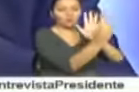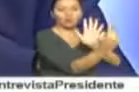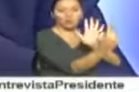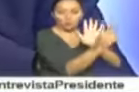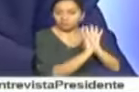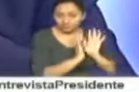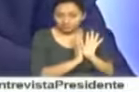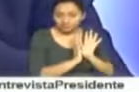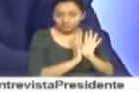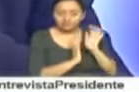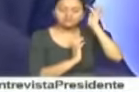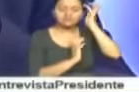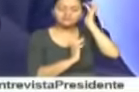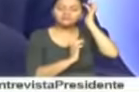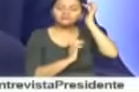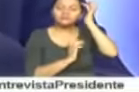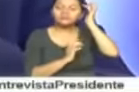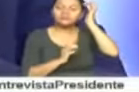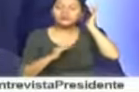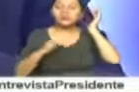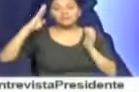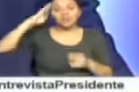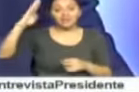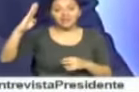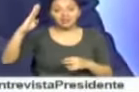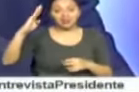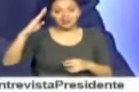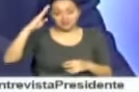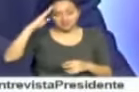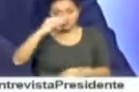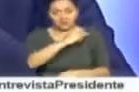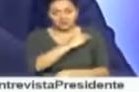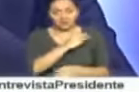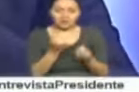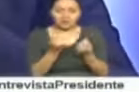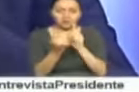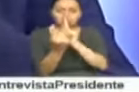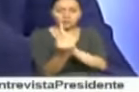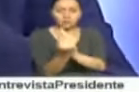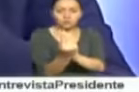necesitaban. Pero en el sector militar es 1-1 prácticamente. Entonces,